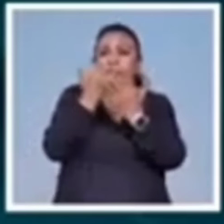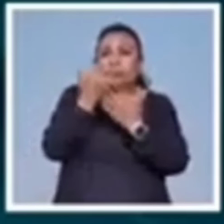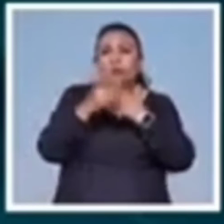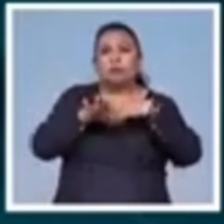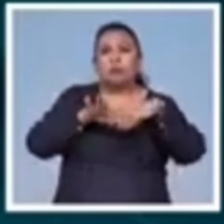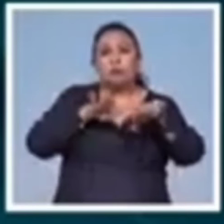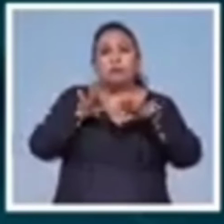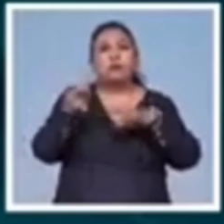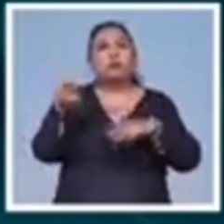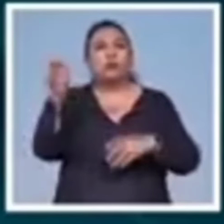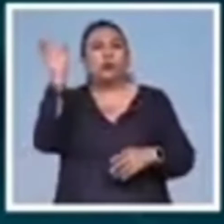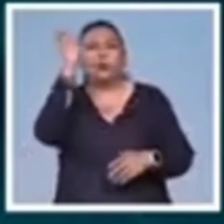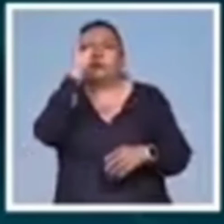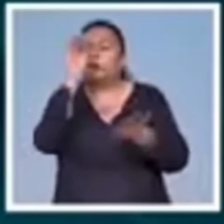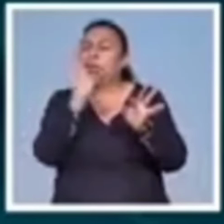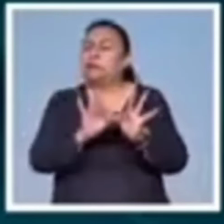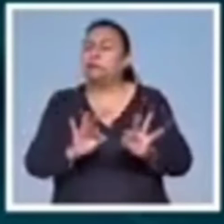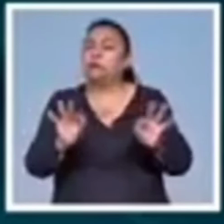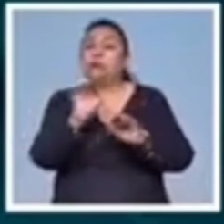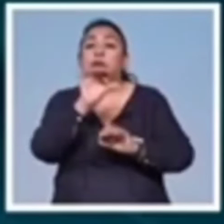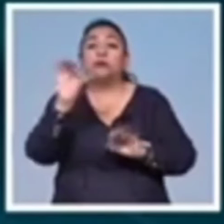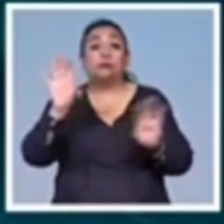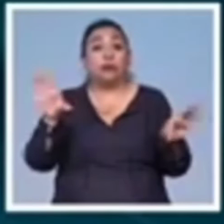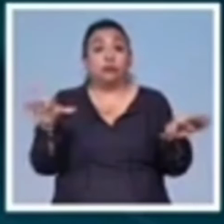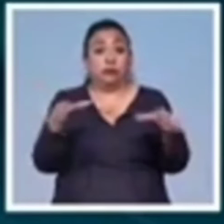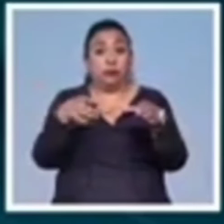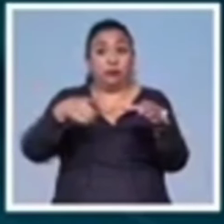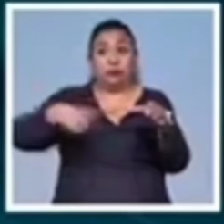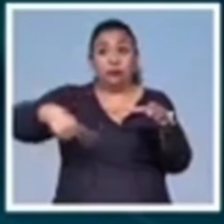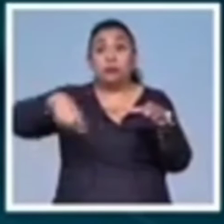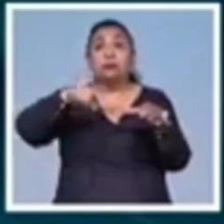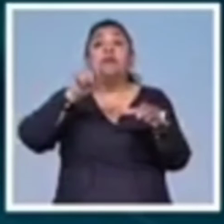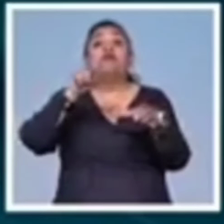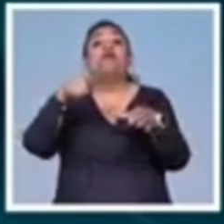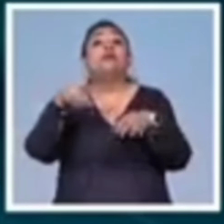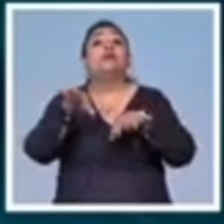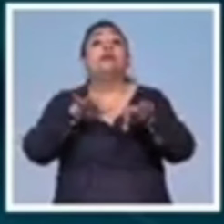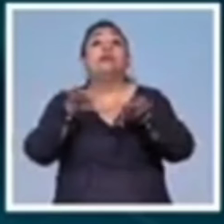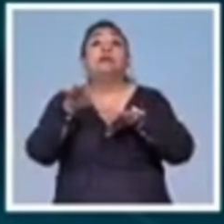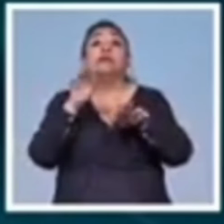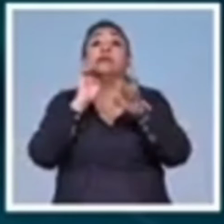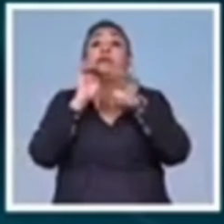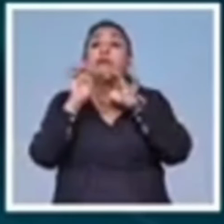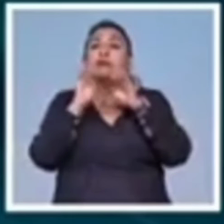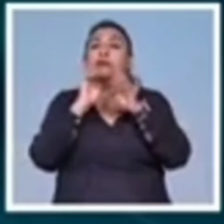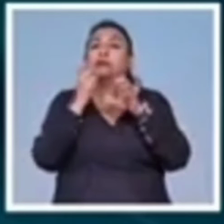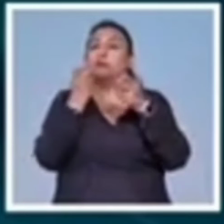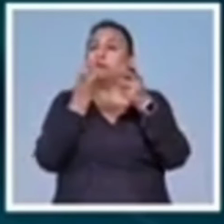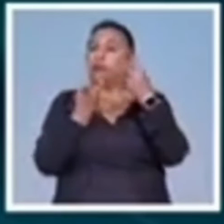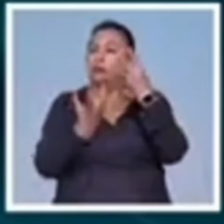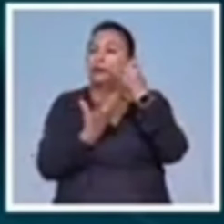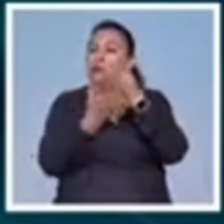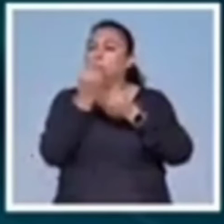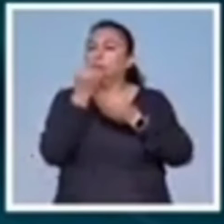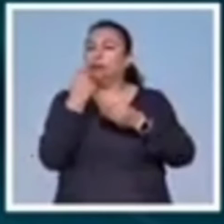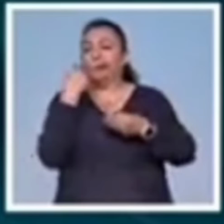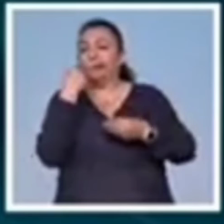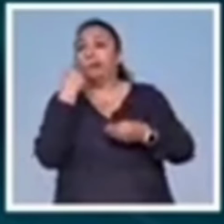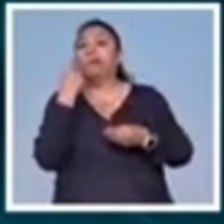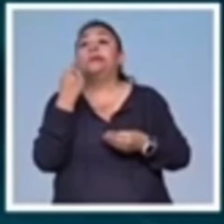trabajo, la opinión fundamentada de la comunidad y su desempeño en la entrevista.